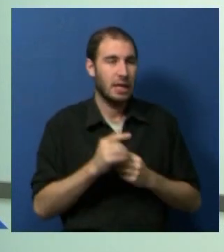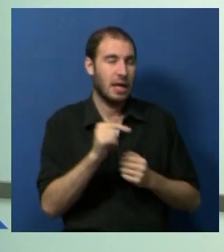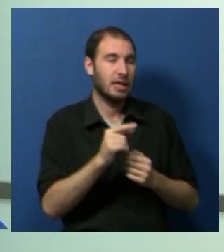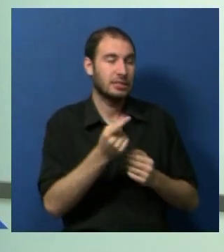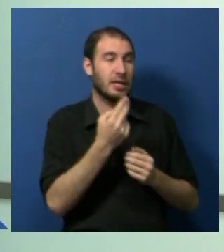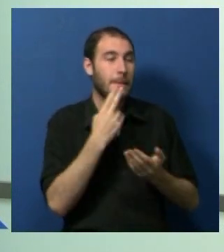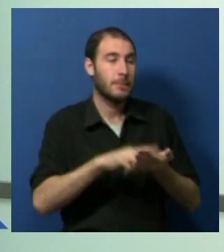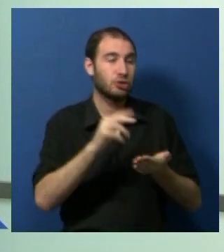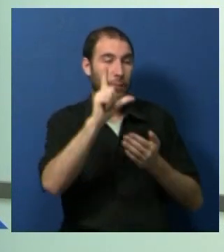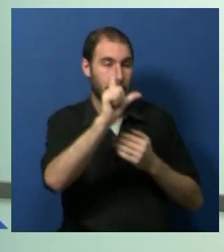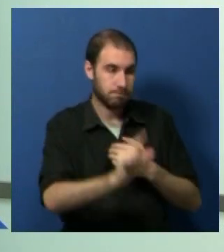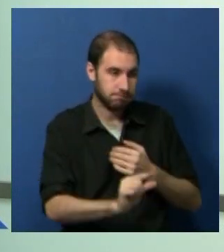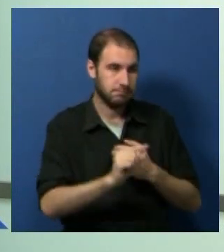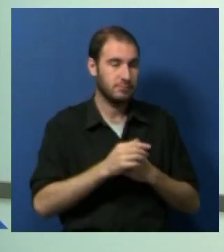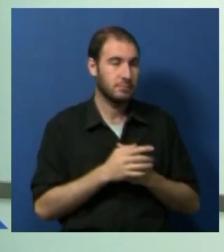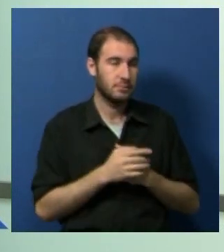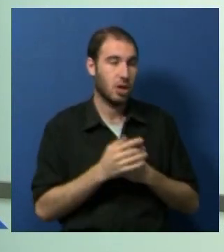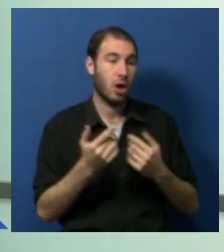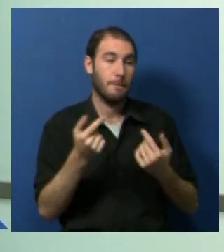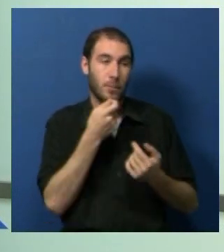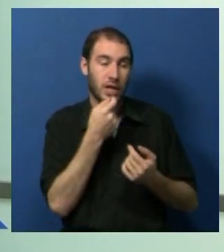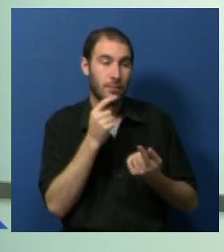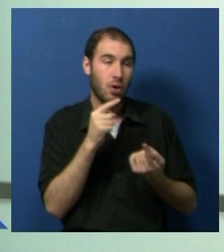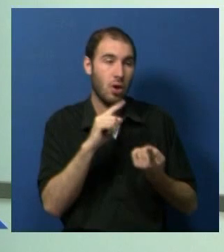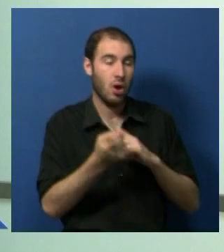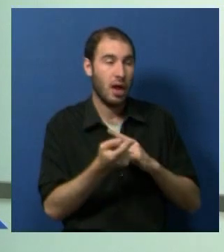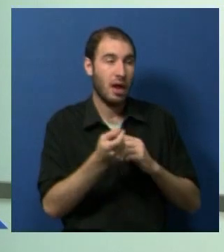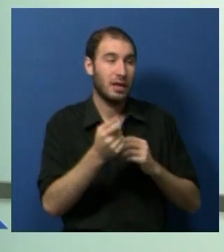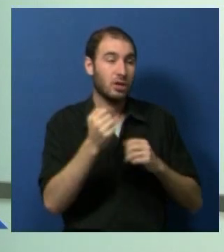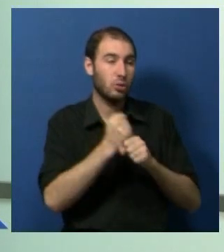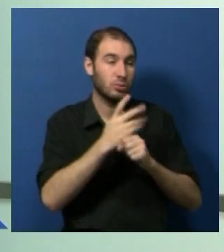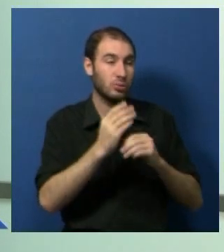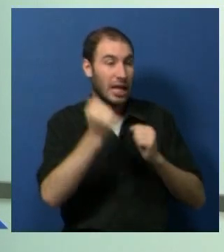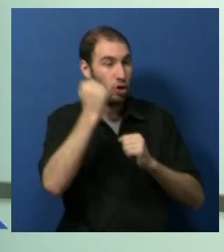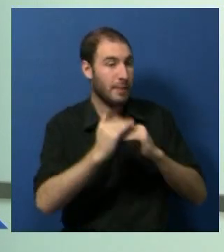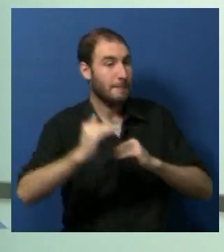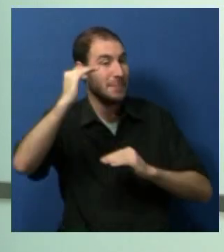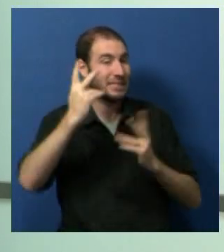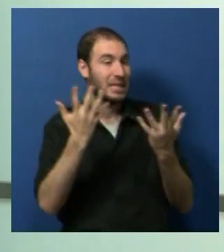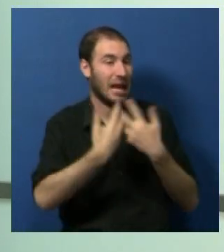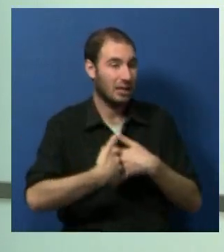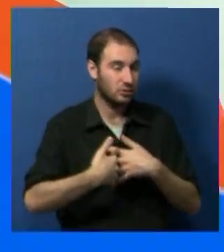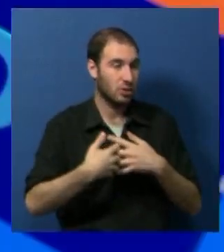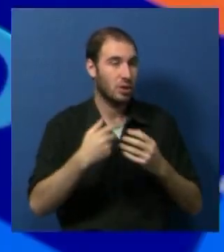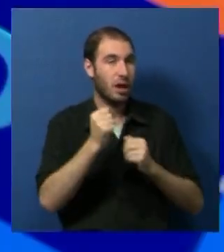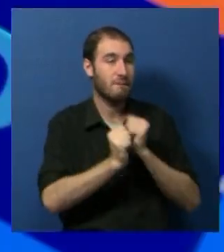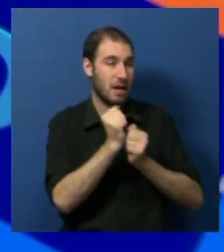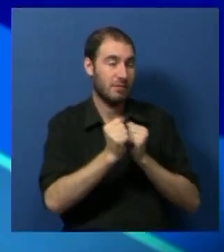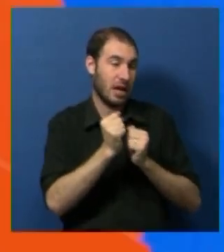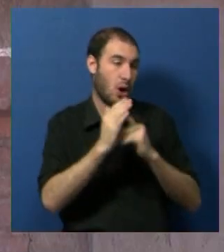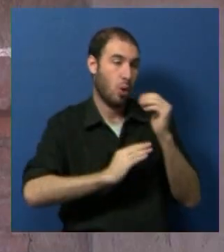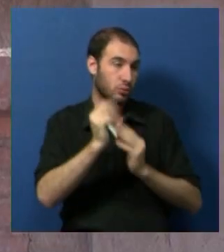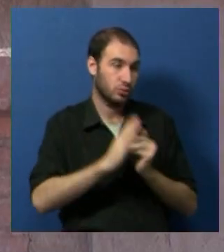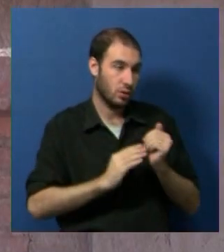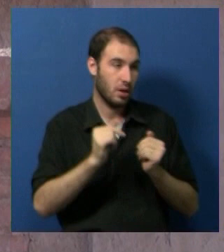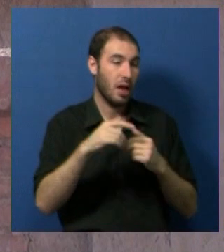disminución de estos impuestos versus el impacto que una mayor actividad económica vinculada a la industria de la construcción